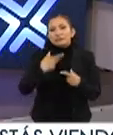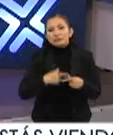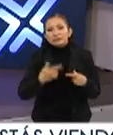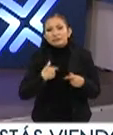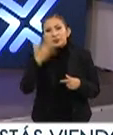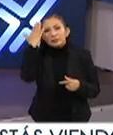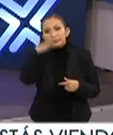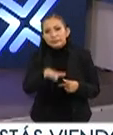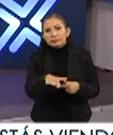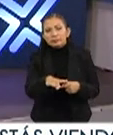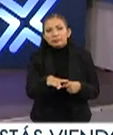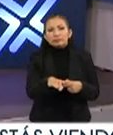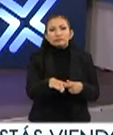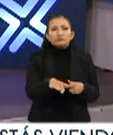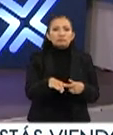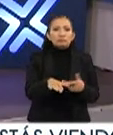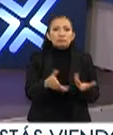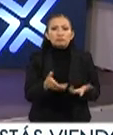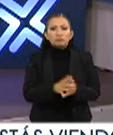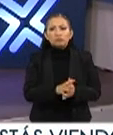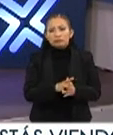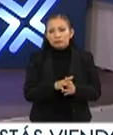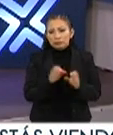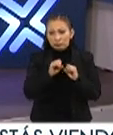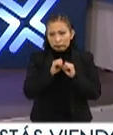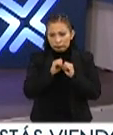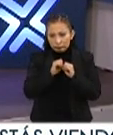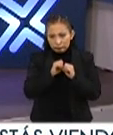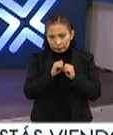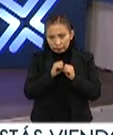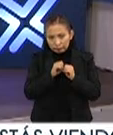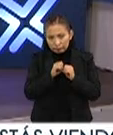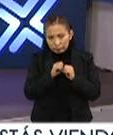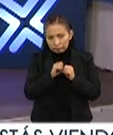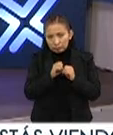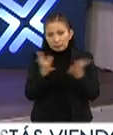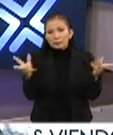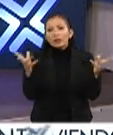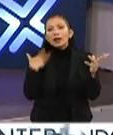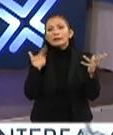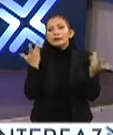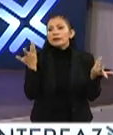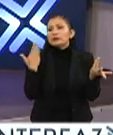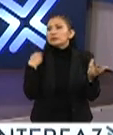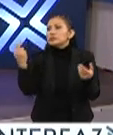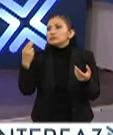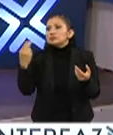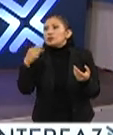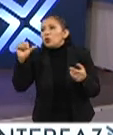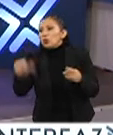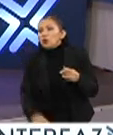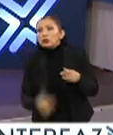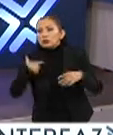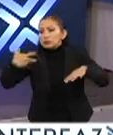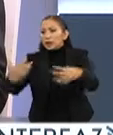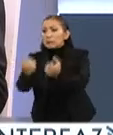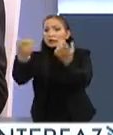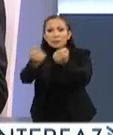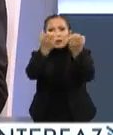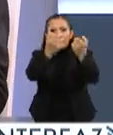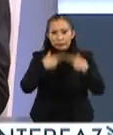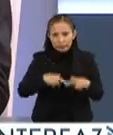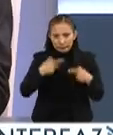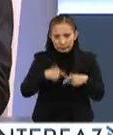la población, ¿no? Es decir, obviamente la ansiedad inmediata era salvar vidas,